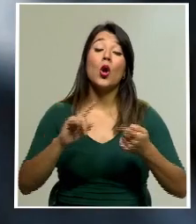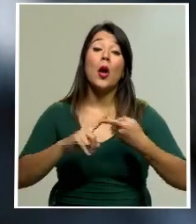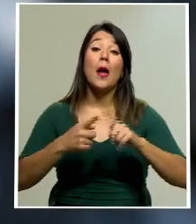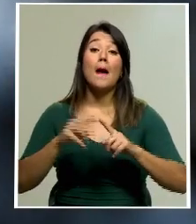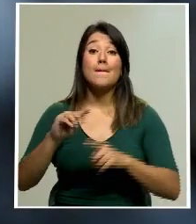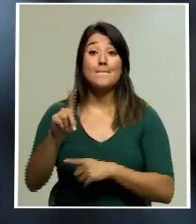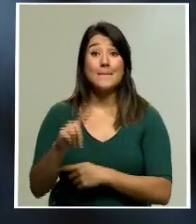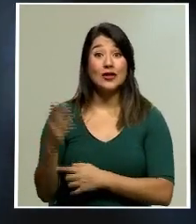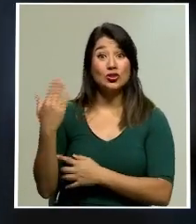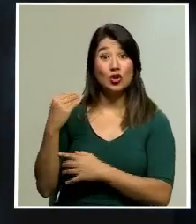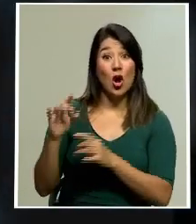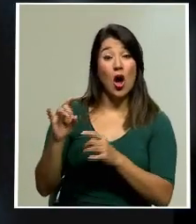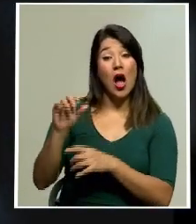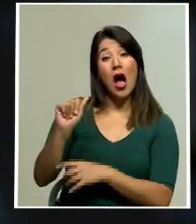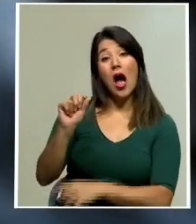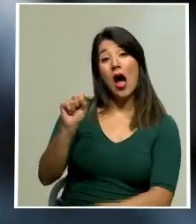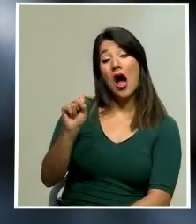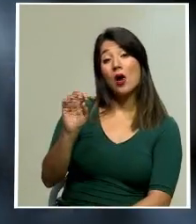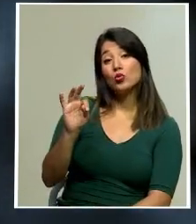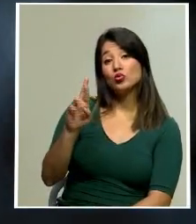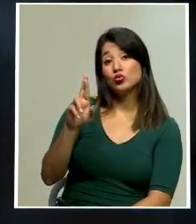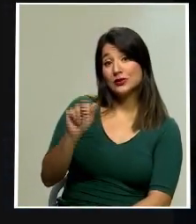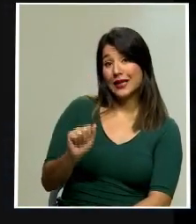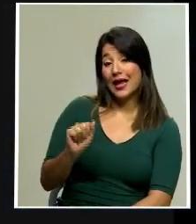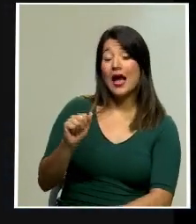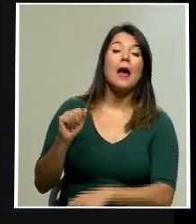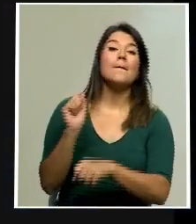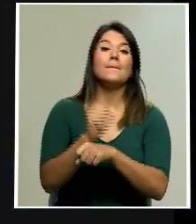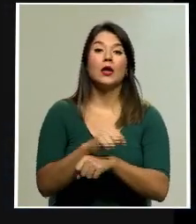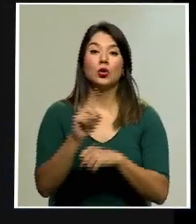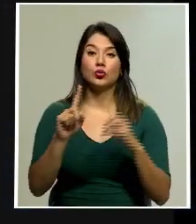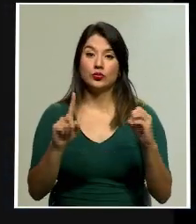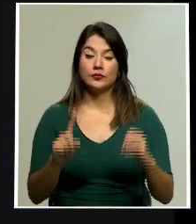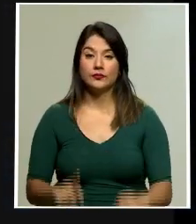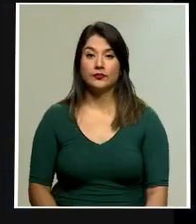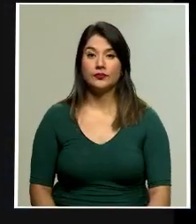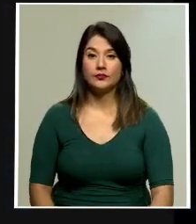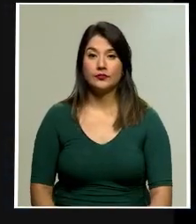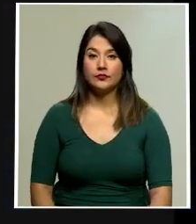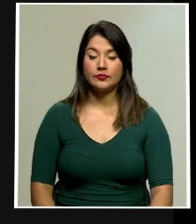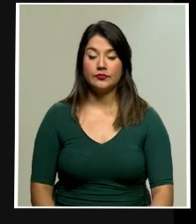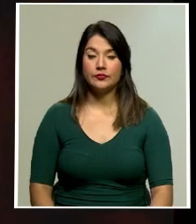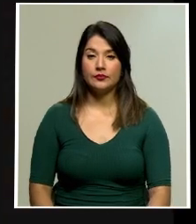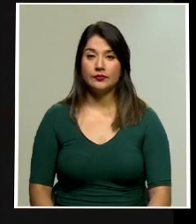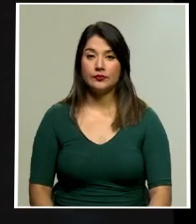marzo en Austria, el cual el equipo azteca ganó 1-0.